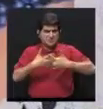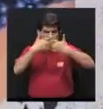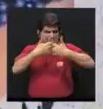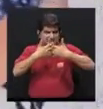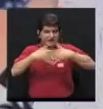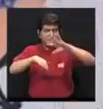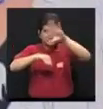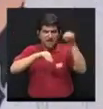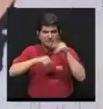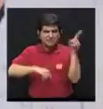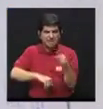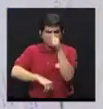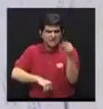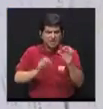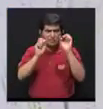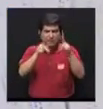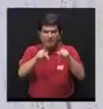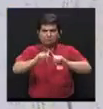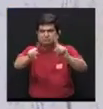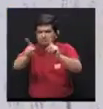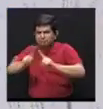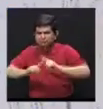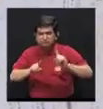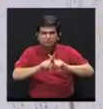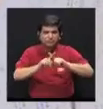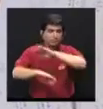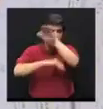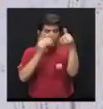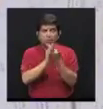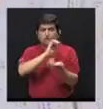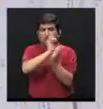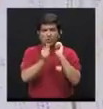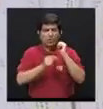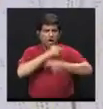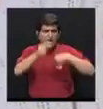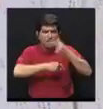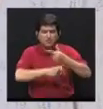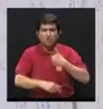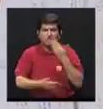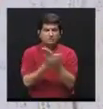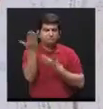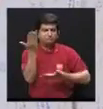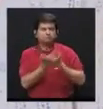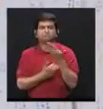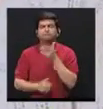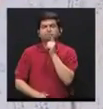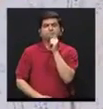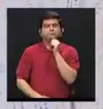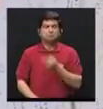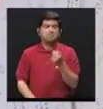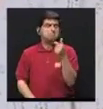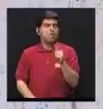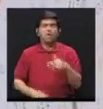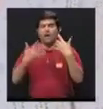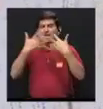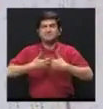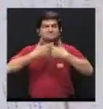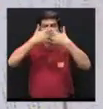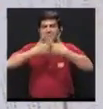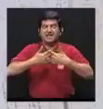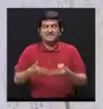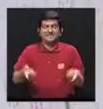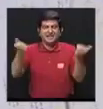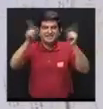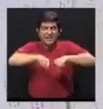eliminan otras posibilidades. Y como todos los transgénicos, por ejemplo, están en manos de unas pocas corporaciones, de hecho es uno de los grados